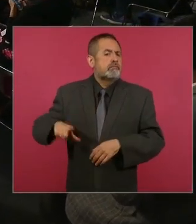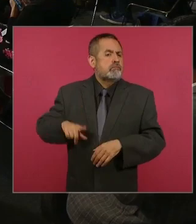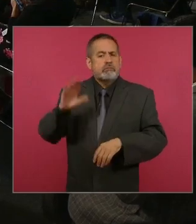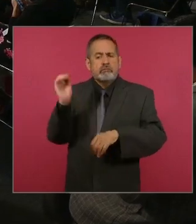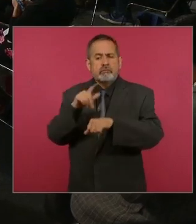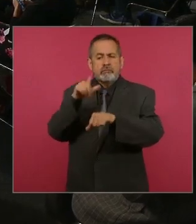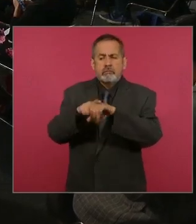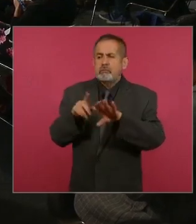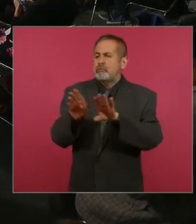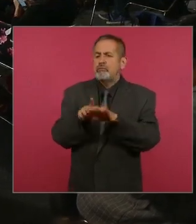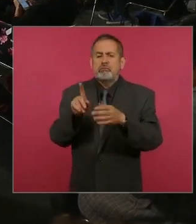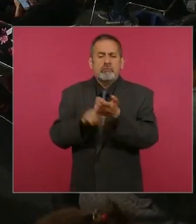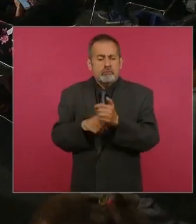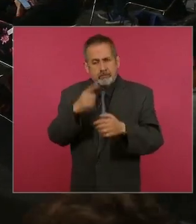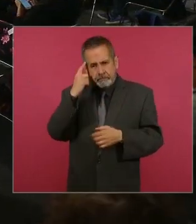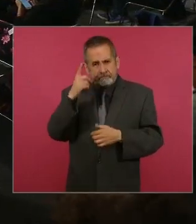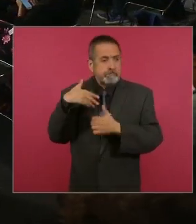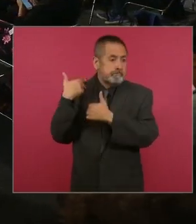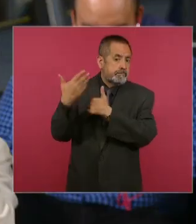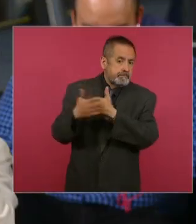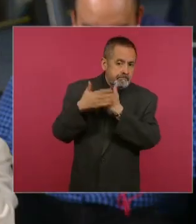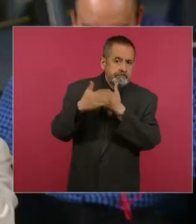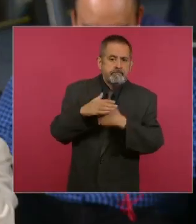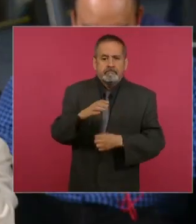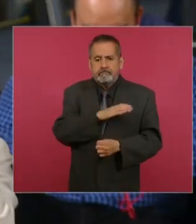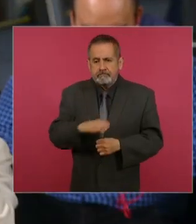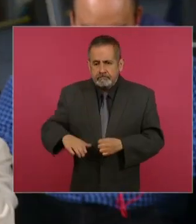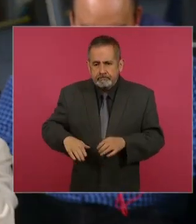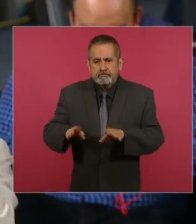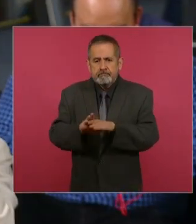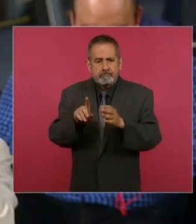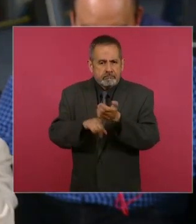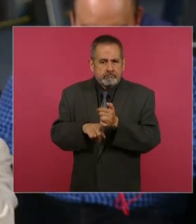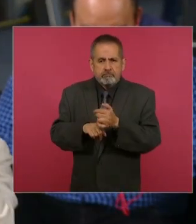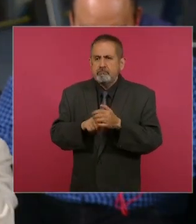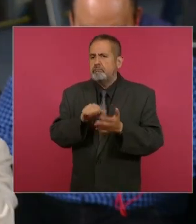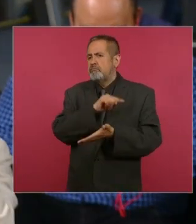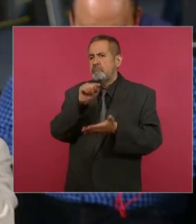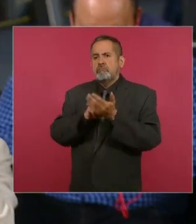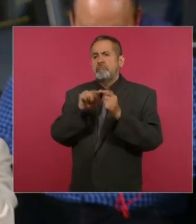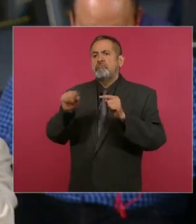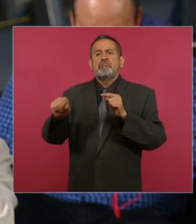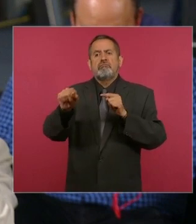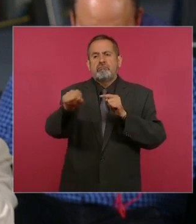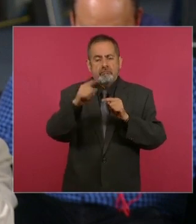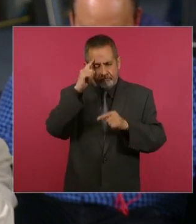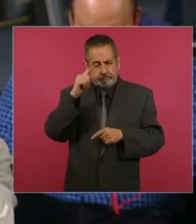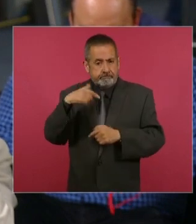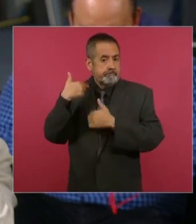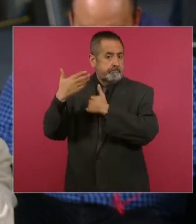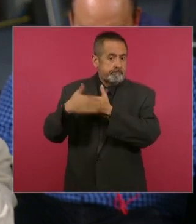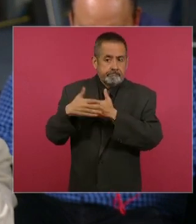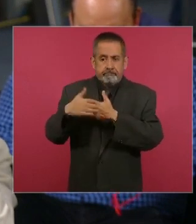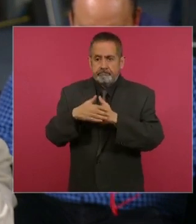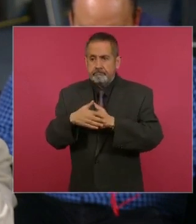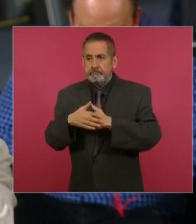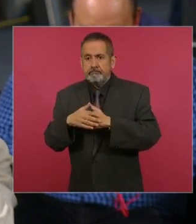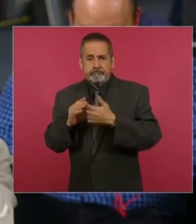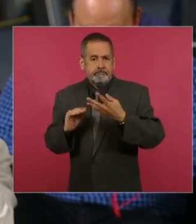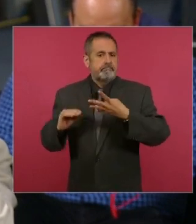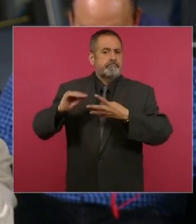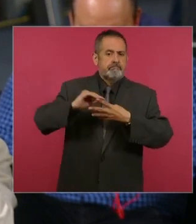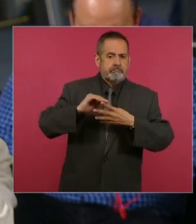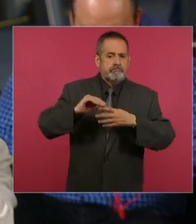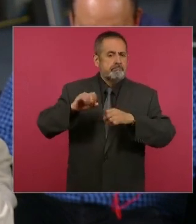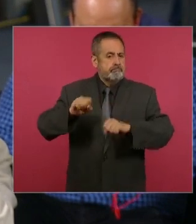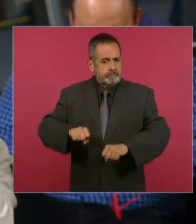se prepara para las elecciones o los candidatos que vayan a un buen puesto? ¿Y cómo se